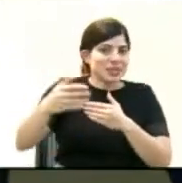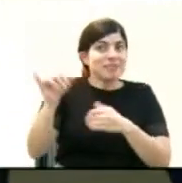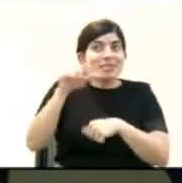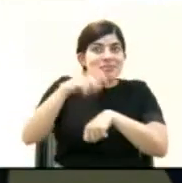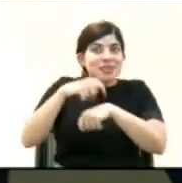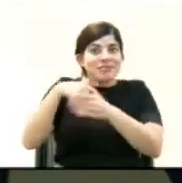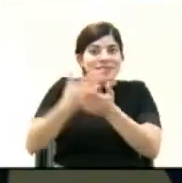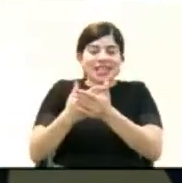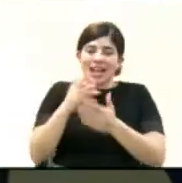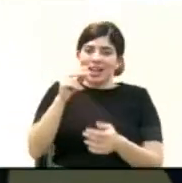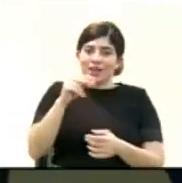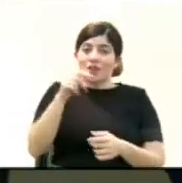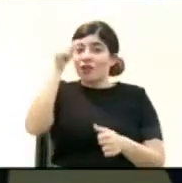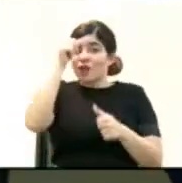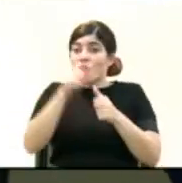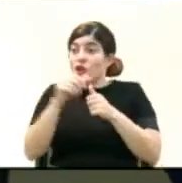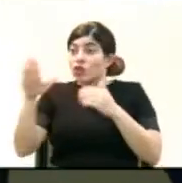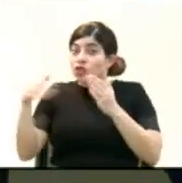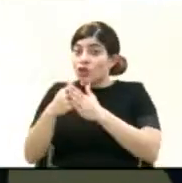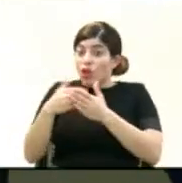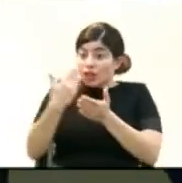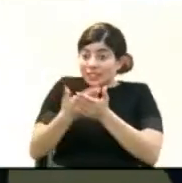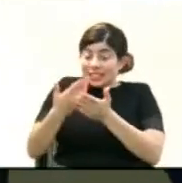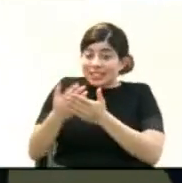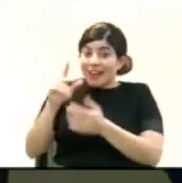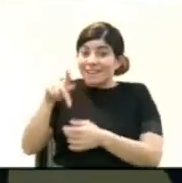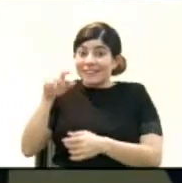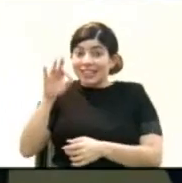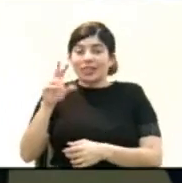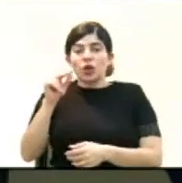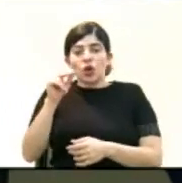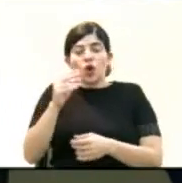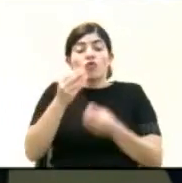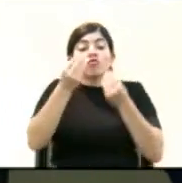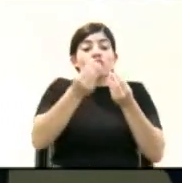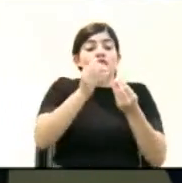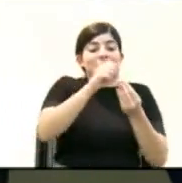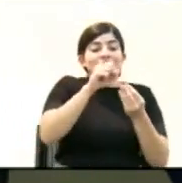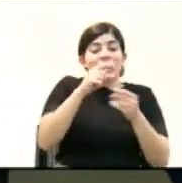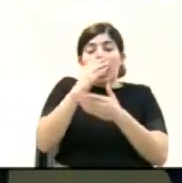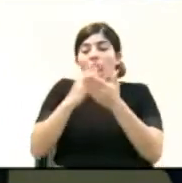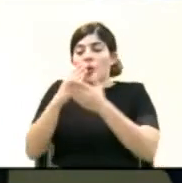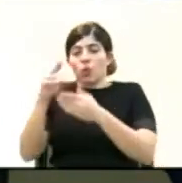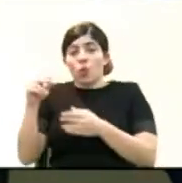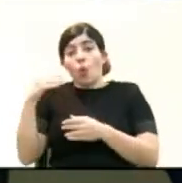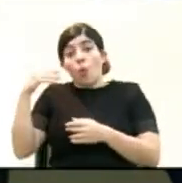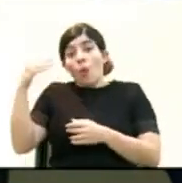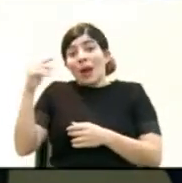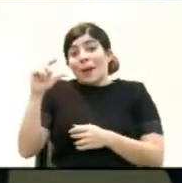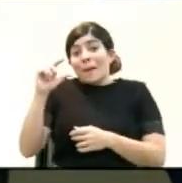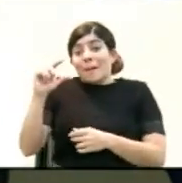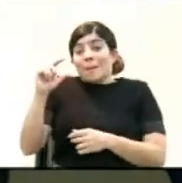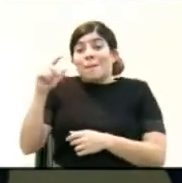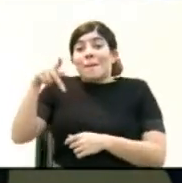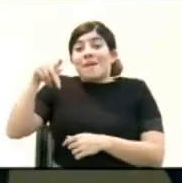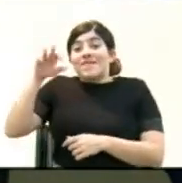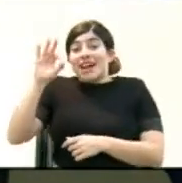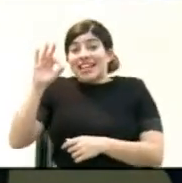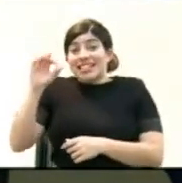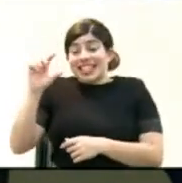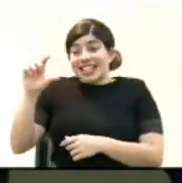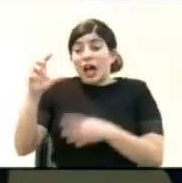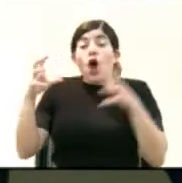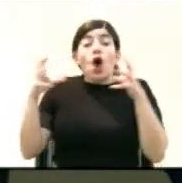todas las dosis que nos están llegando son de Pfizer, pero muchas sí lo son. Cuando las vacunas de Pfizer se descongelan